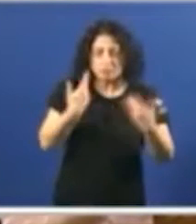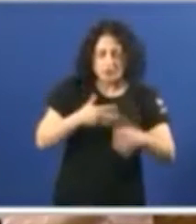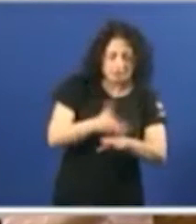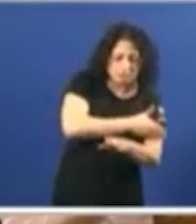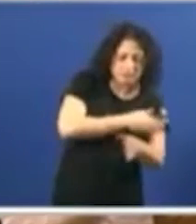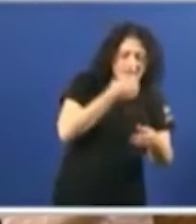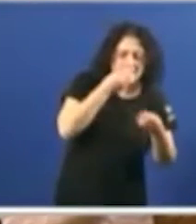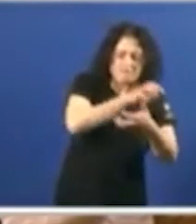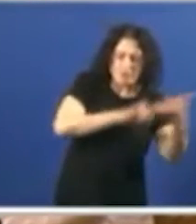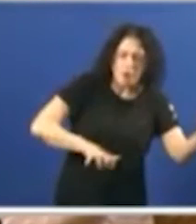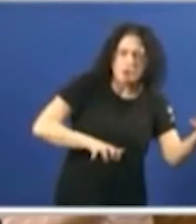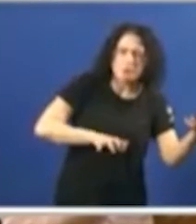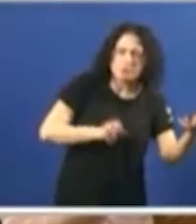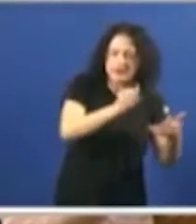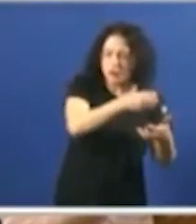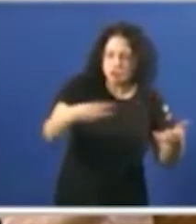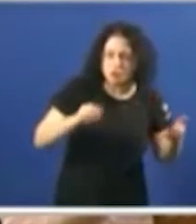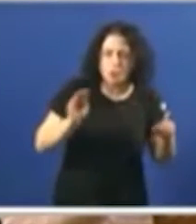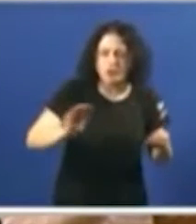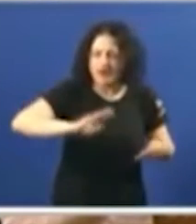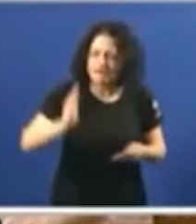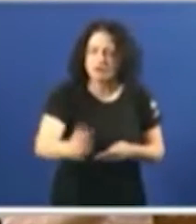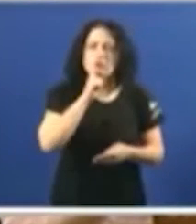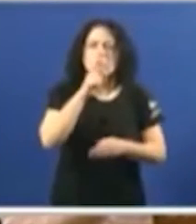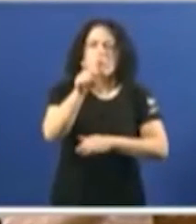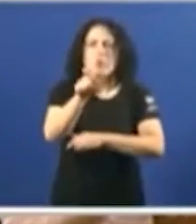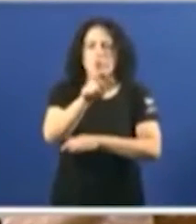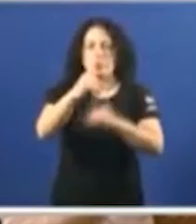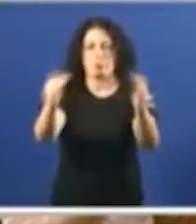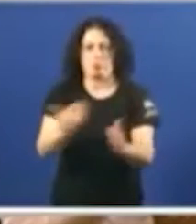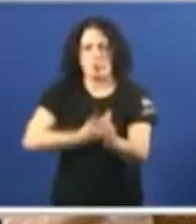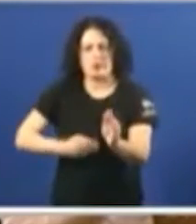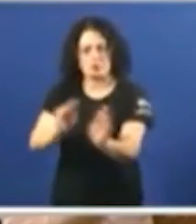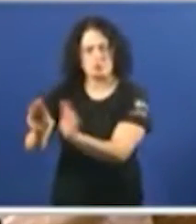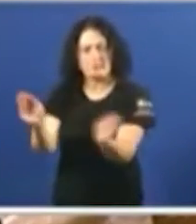das consecuencias para o comercio local, para os pequenos propietarios de locales